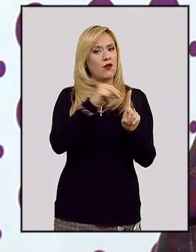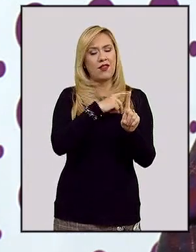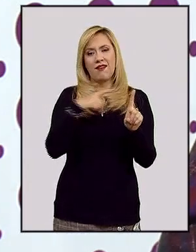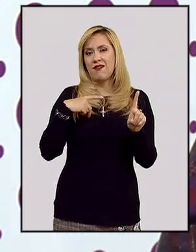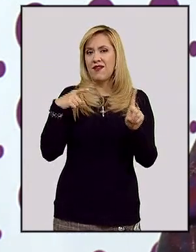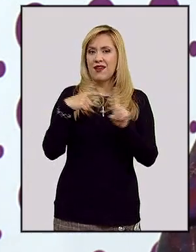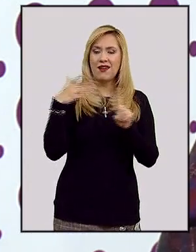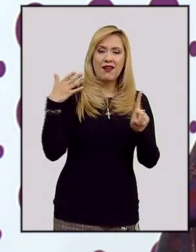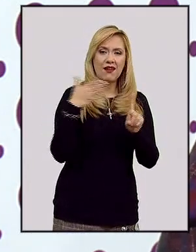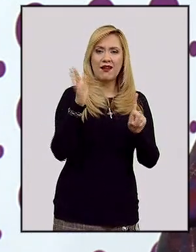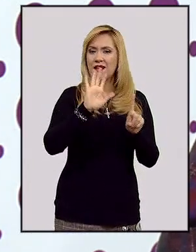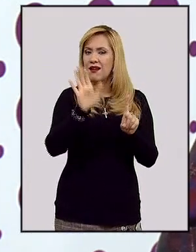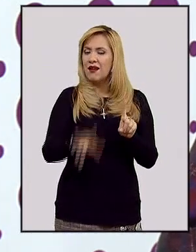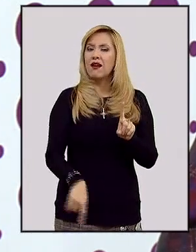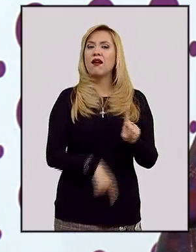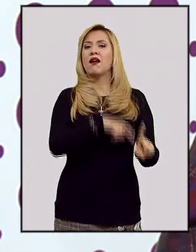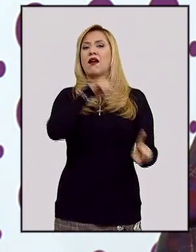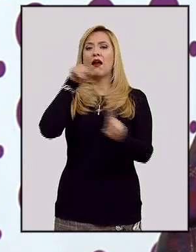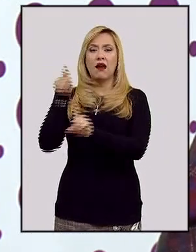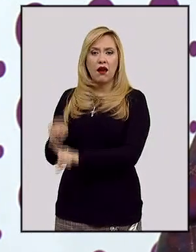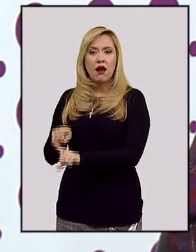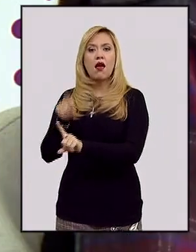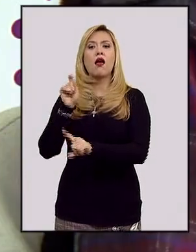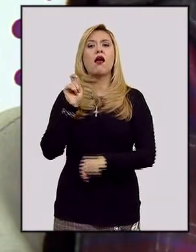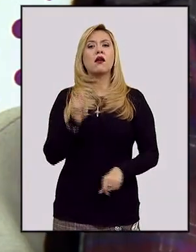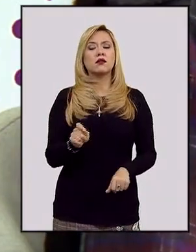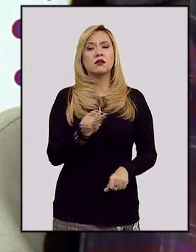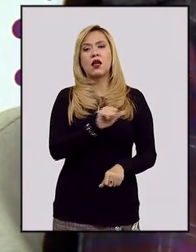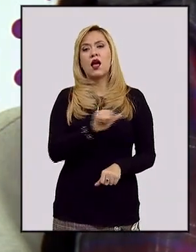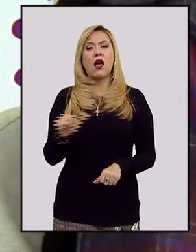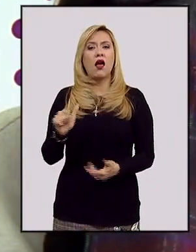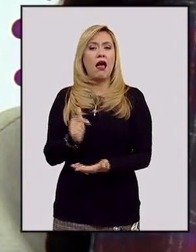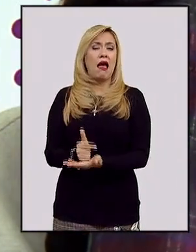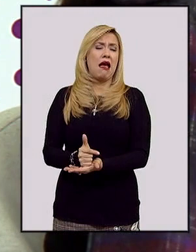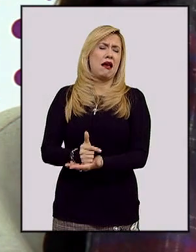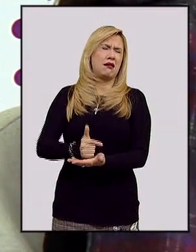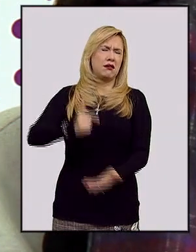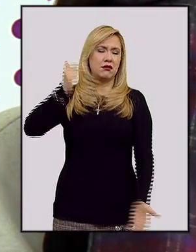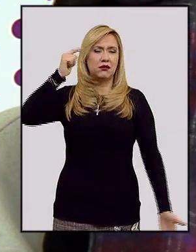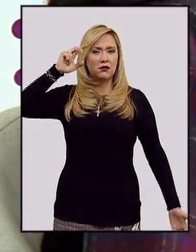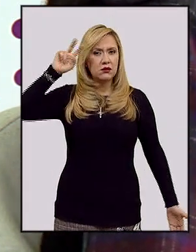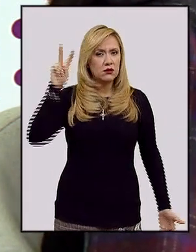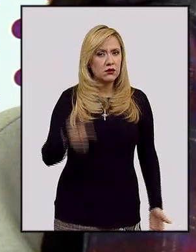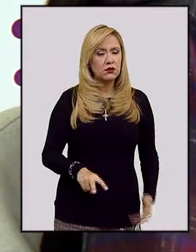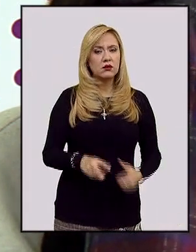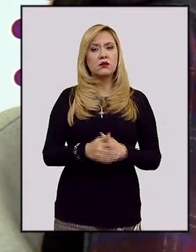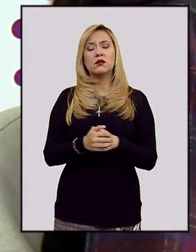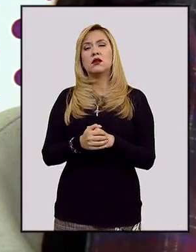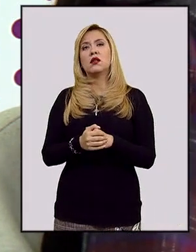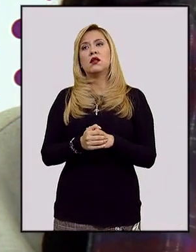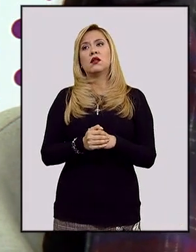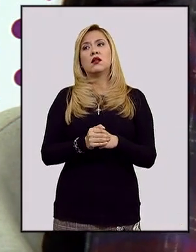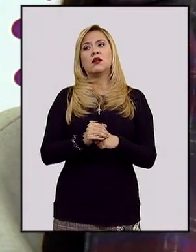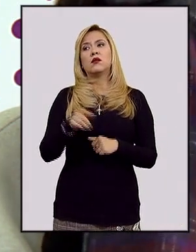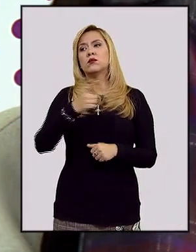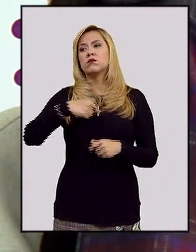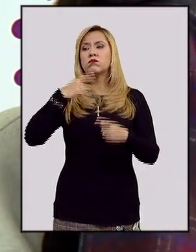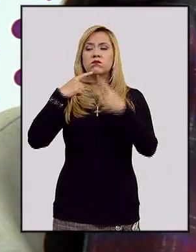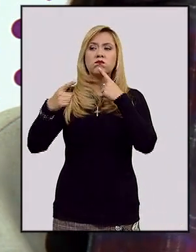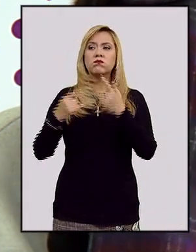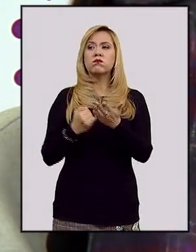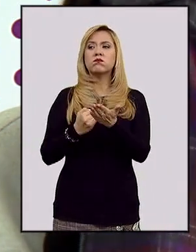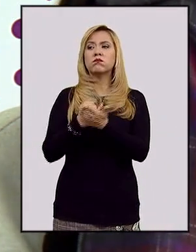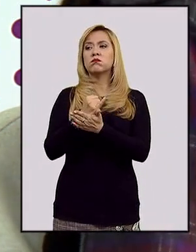evidentemente, sino simplemente para los casos extremos. Pero se ha decidido